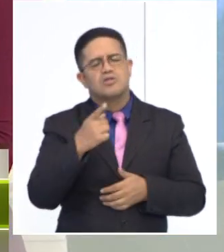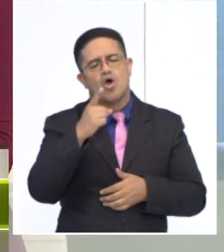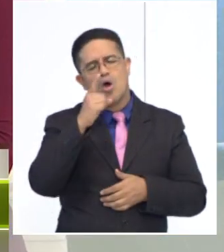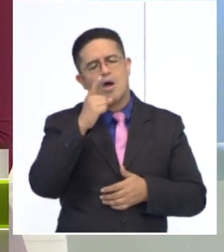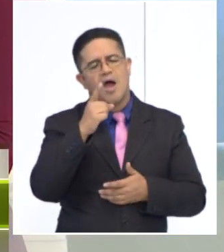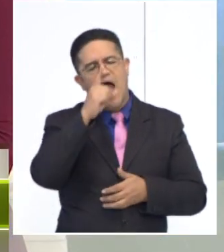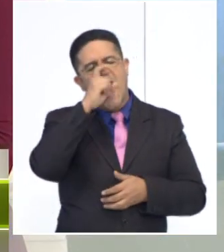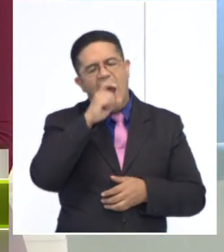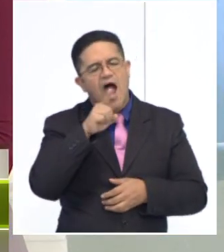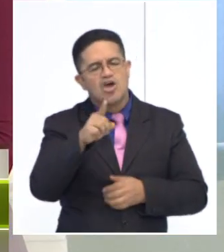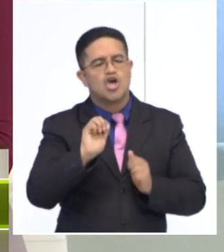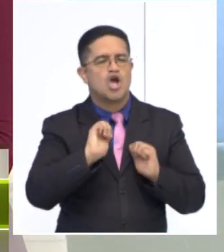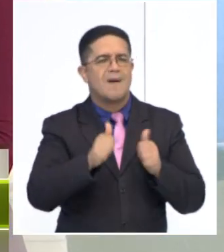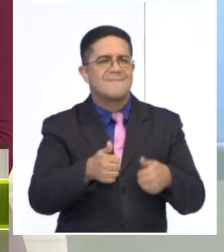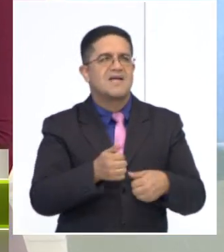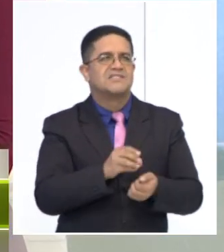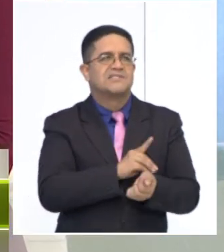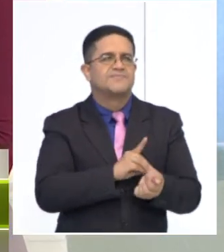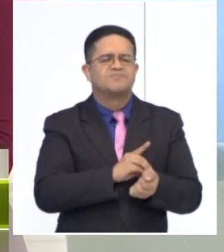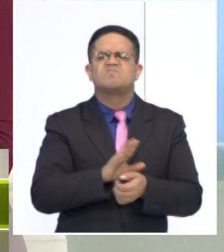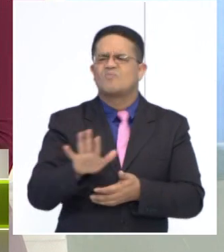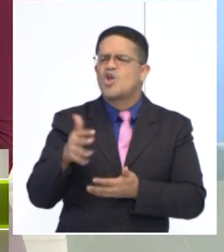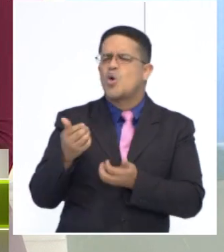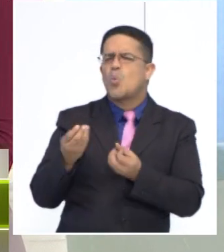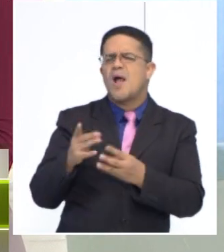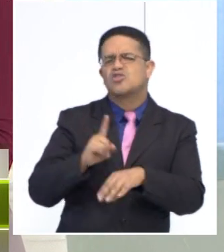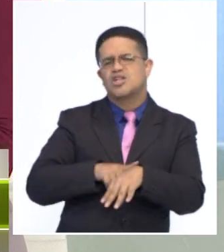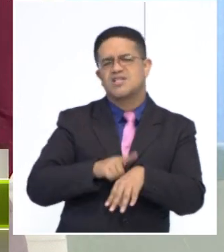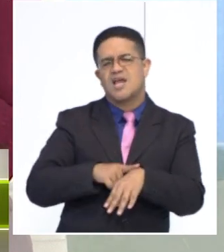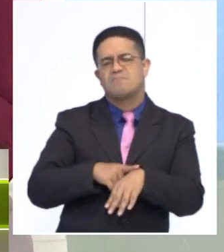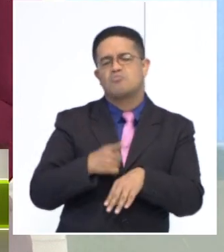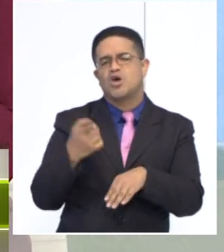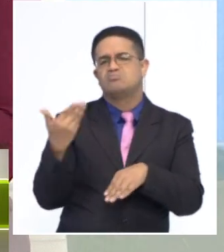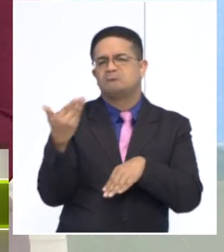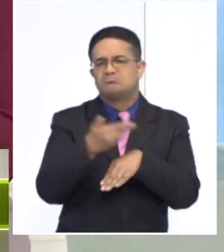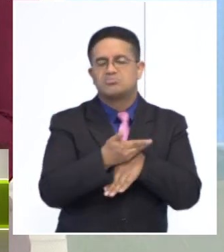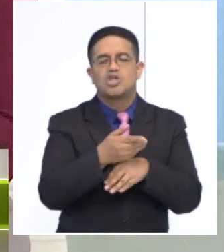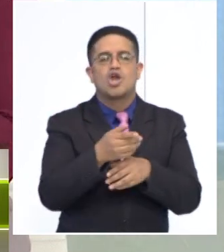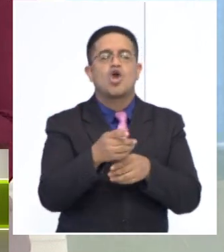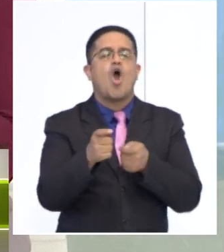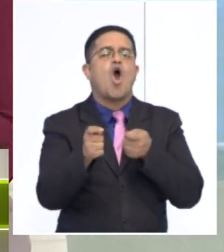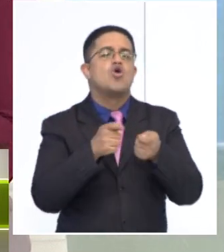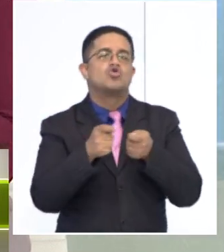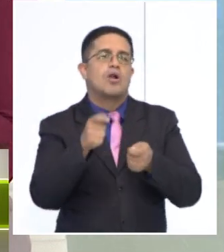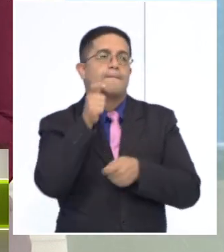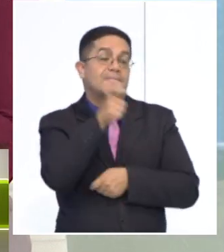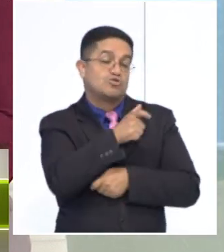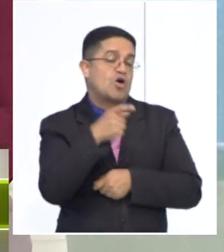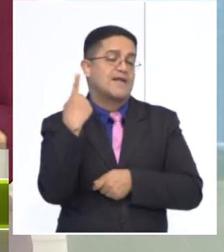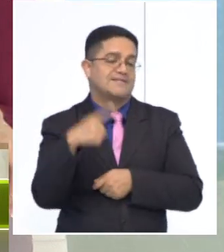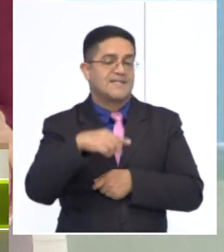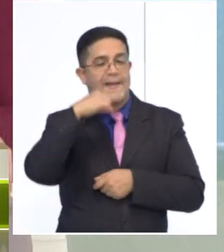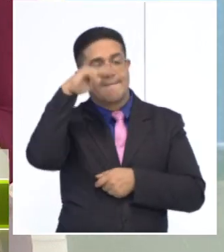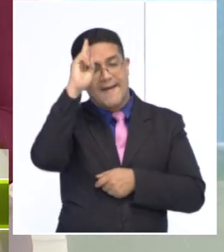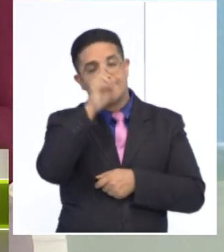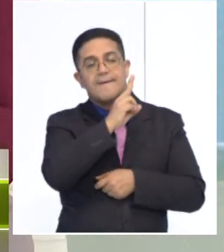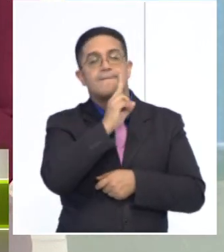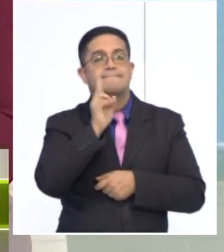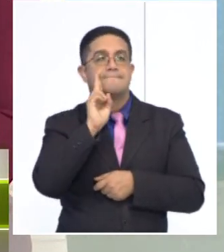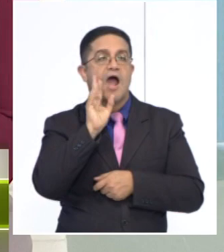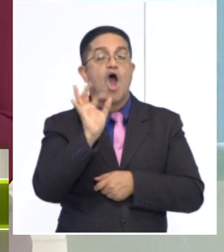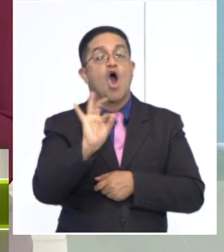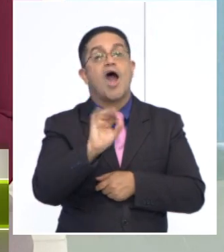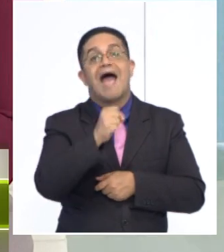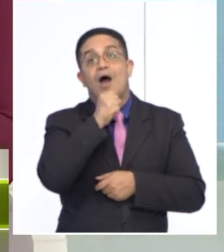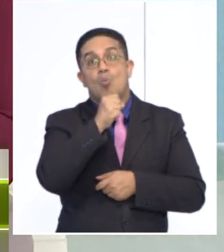¿Con cuánto tiempo de periodicidad hay que hacerse controles? Si, por ejemplo, el caso de esta persona que tiene padres diabéticos, abuelos diabéticos, pero no